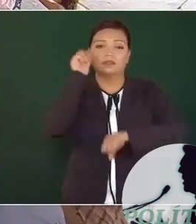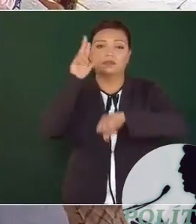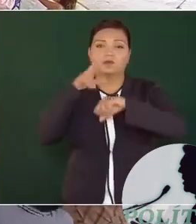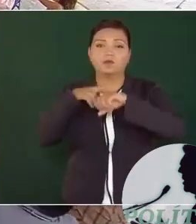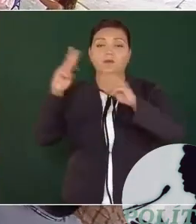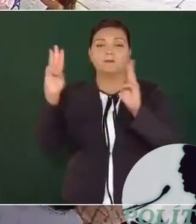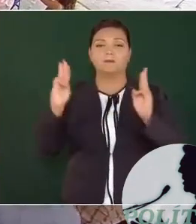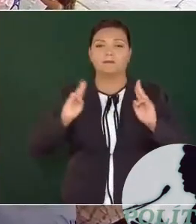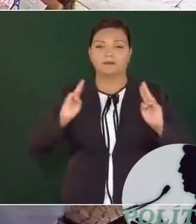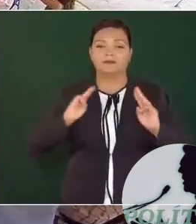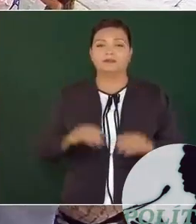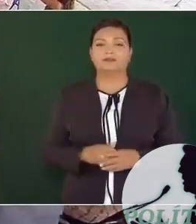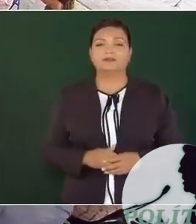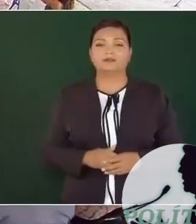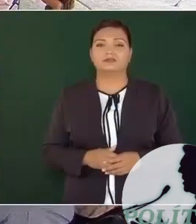de Marina,